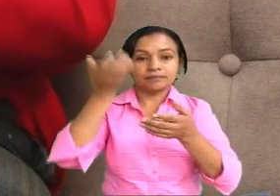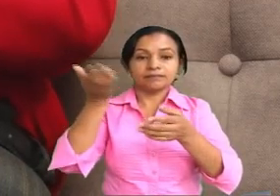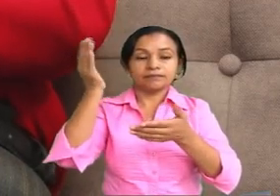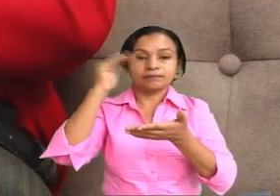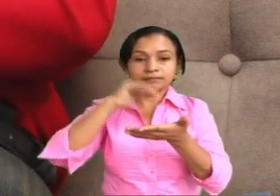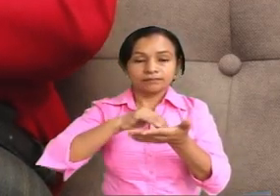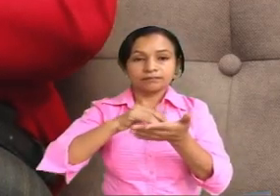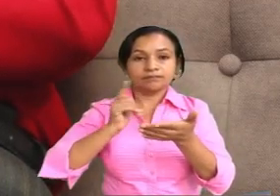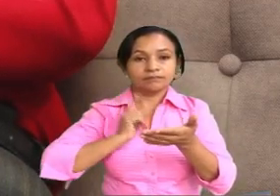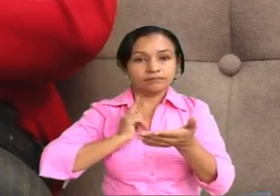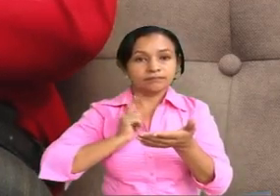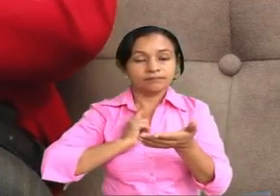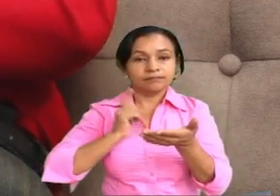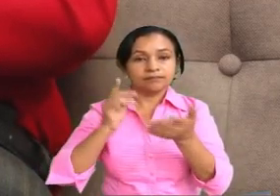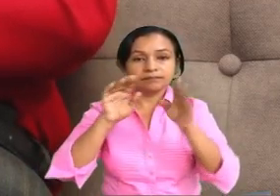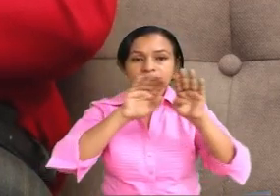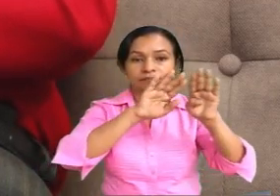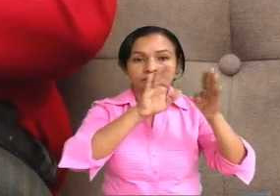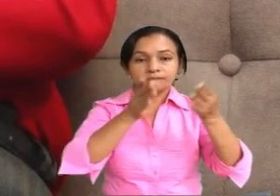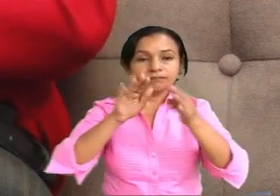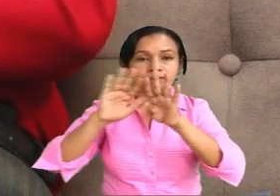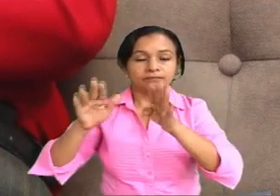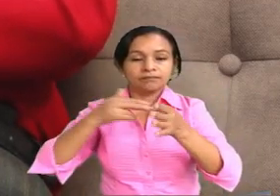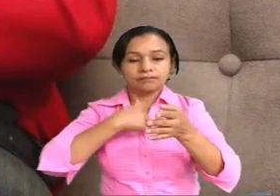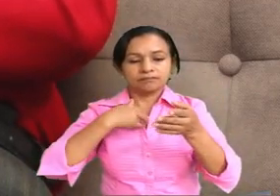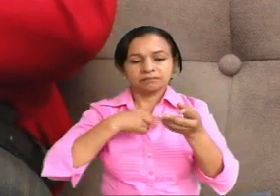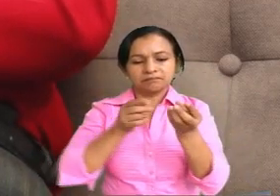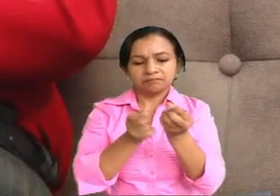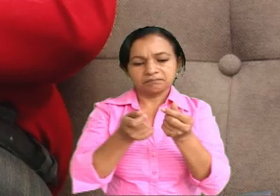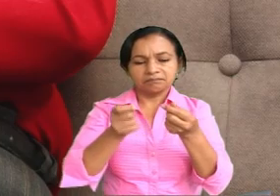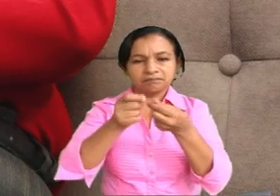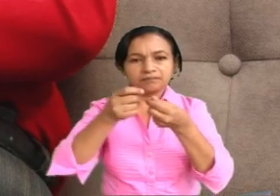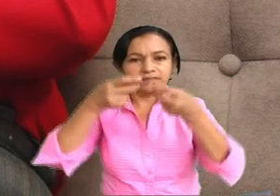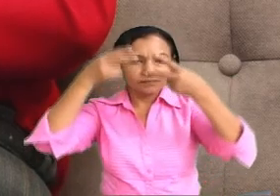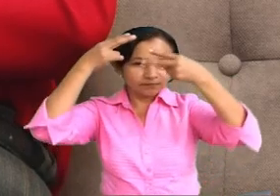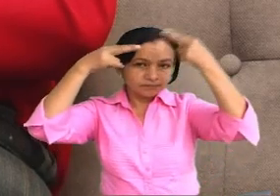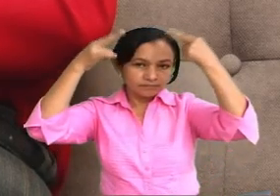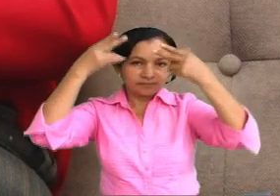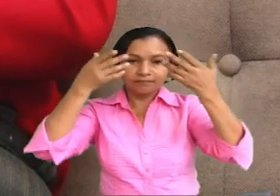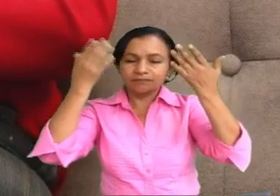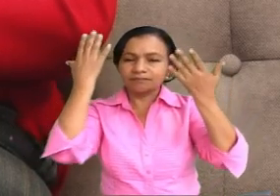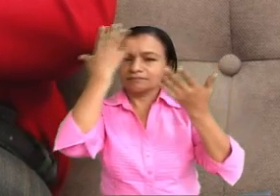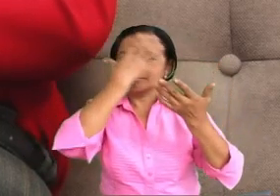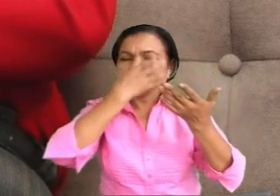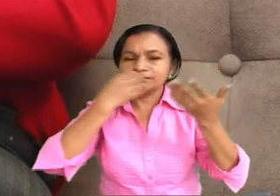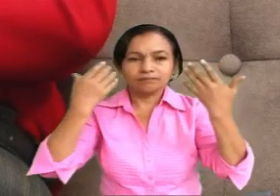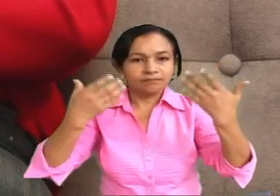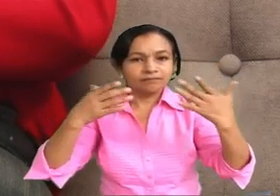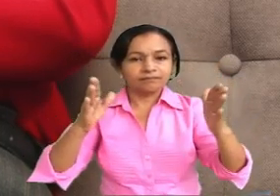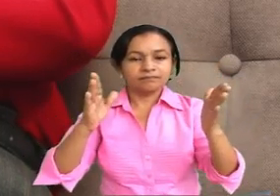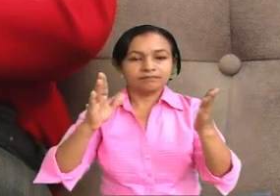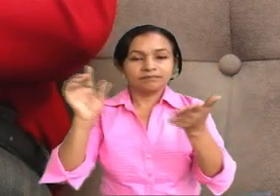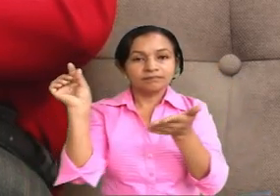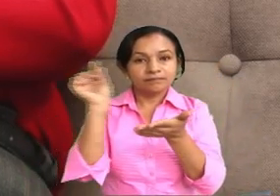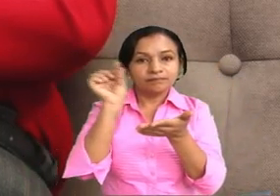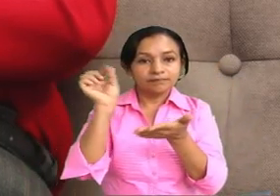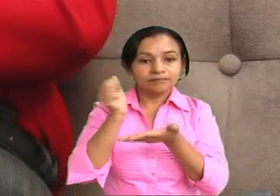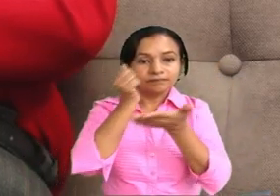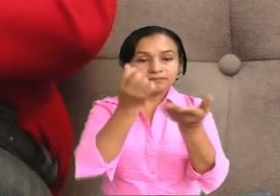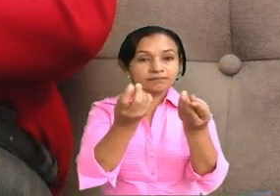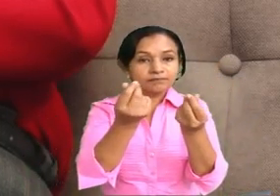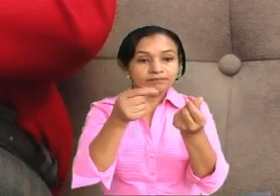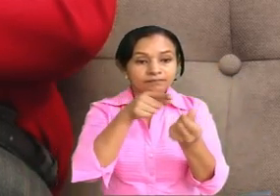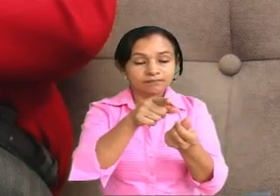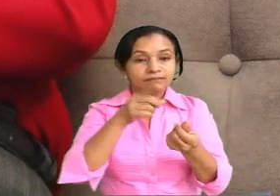es retomar, porque muchas mujeres hacemos manualidades, bellezas. Entonces, a través de estos préstamos han hecho que ellas se